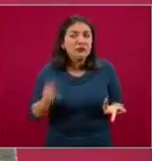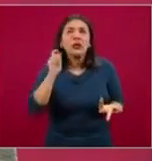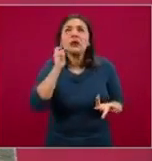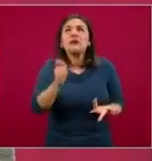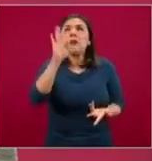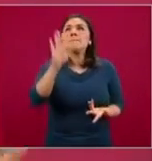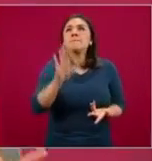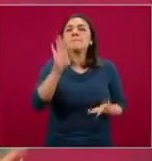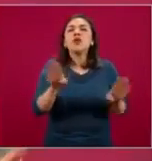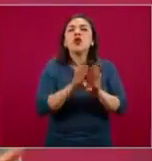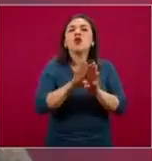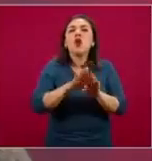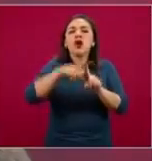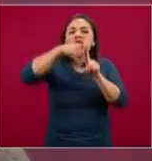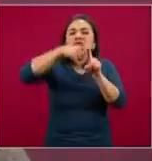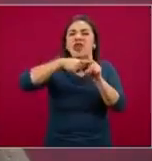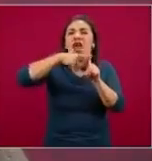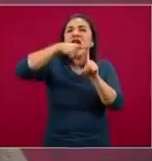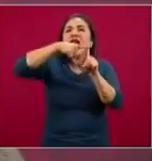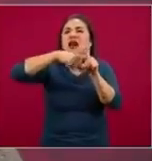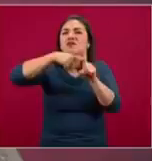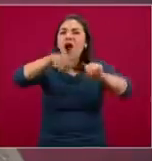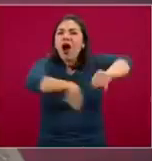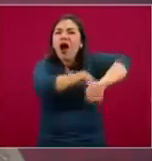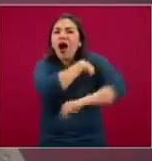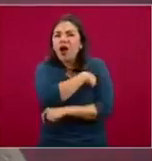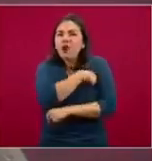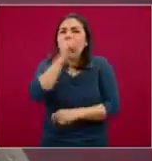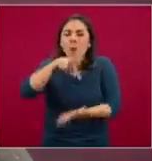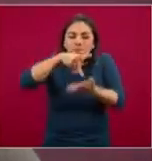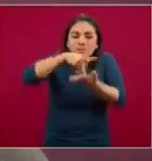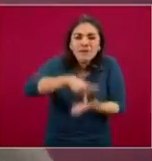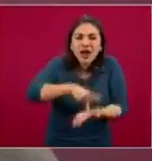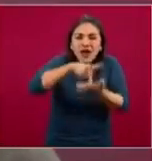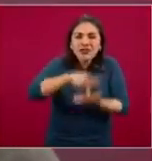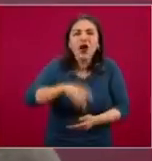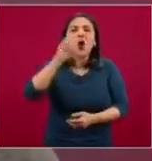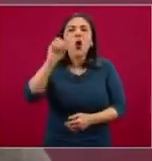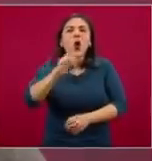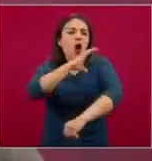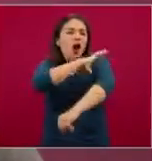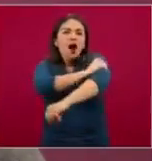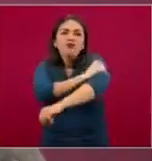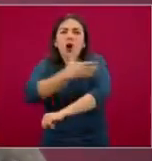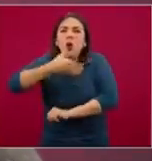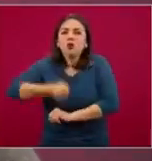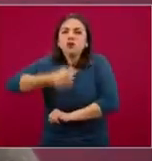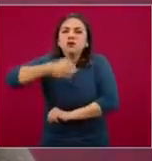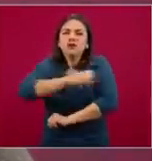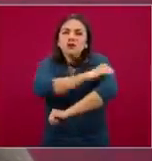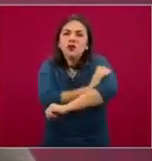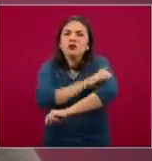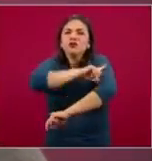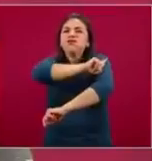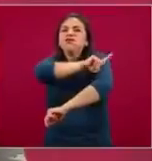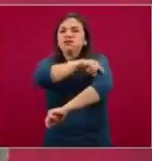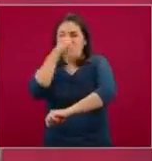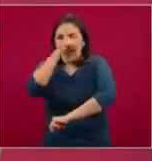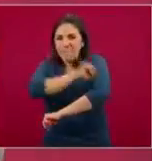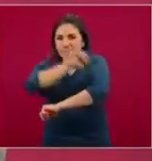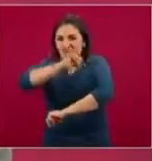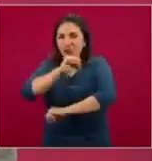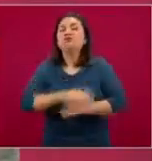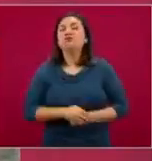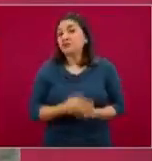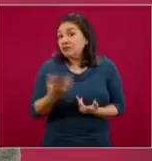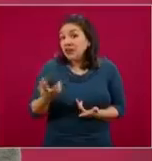como un termómetro, como una báscula, como un baumanómetro con el que medimos la presión arterial. Es un